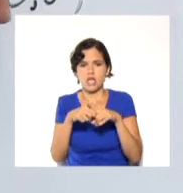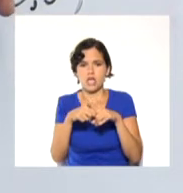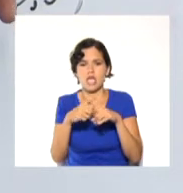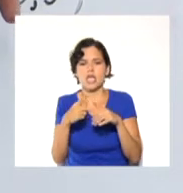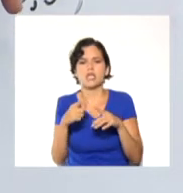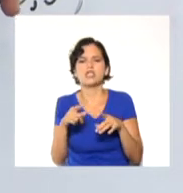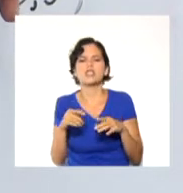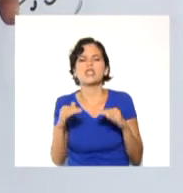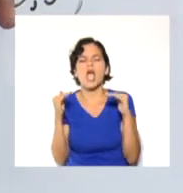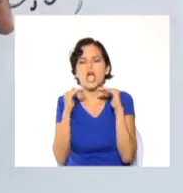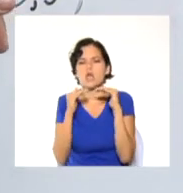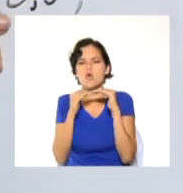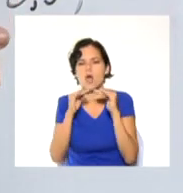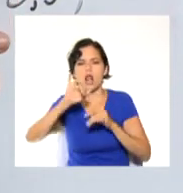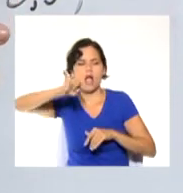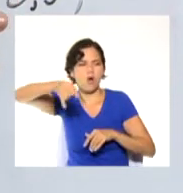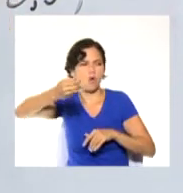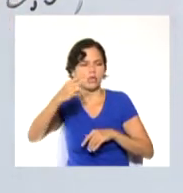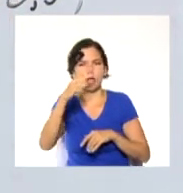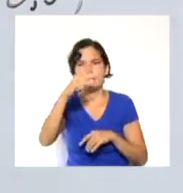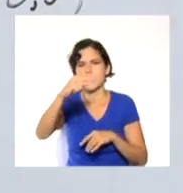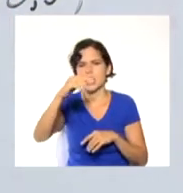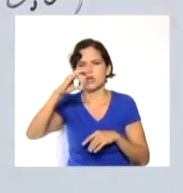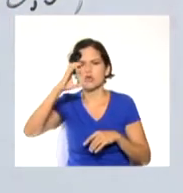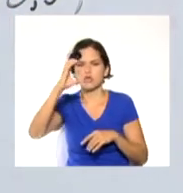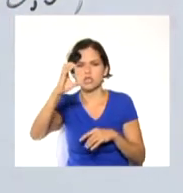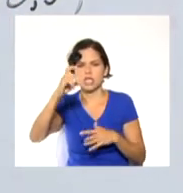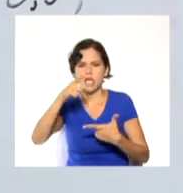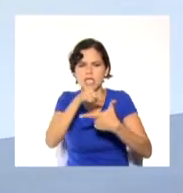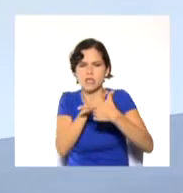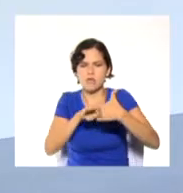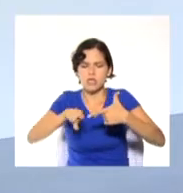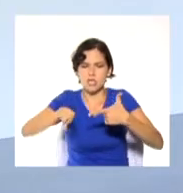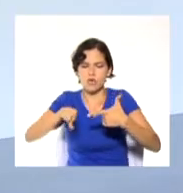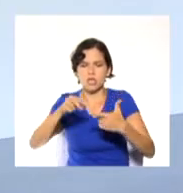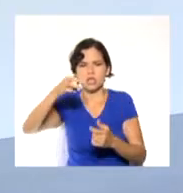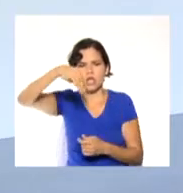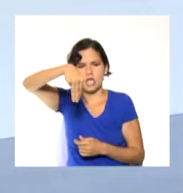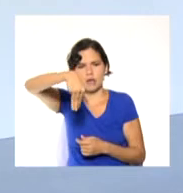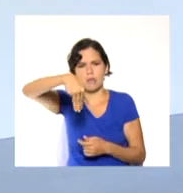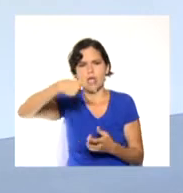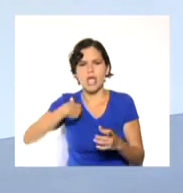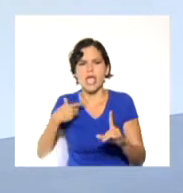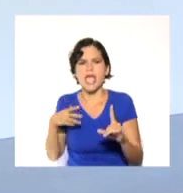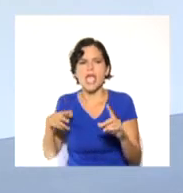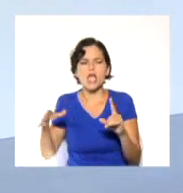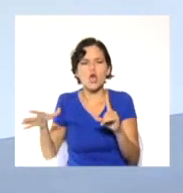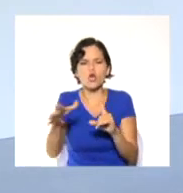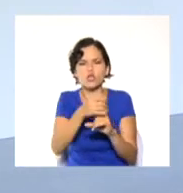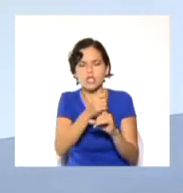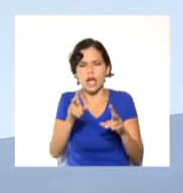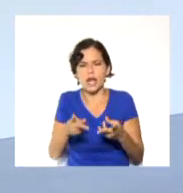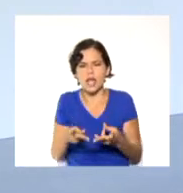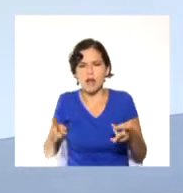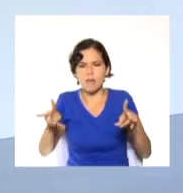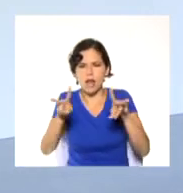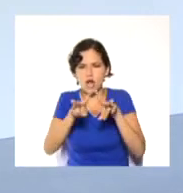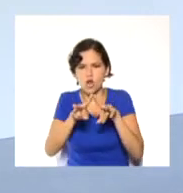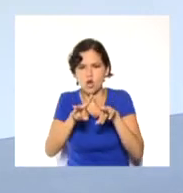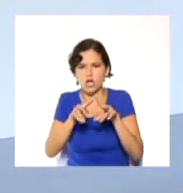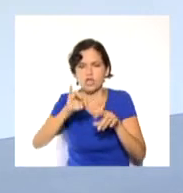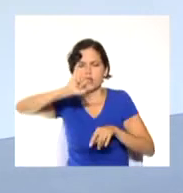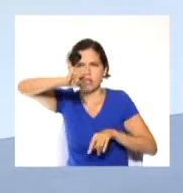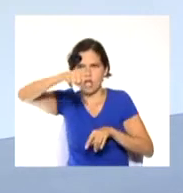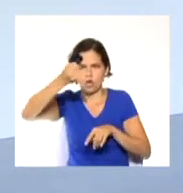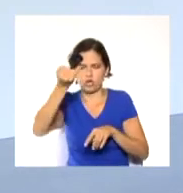J menos C entre M, encontrar el valor de